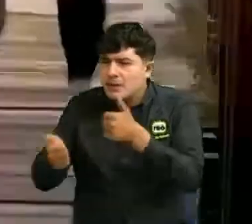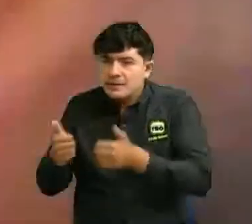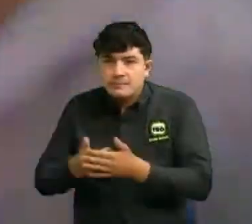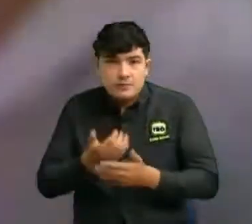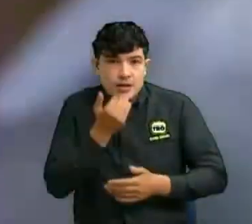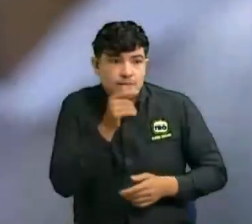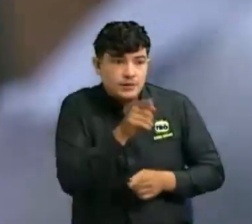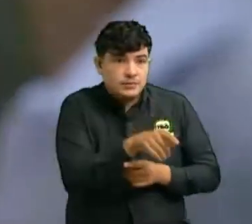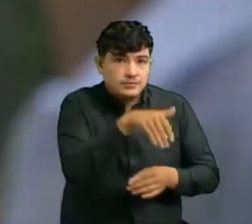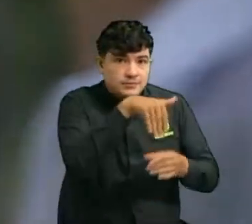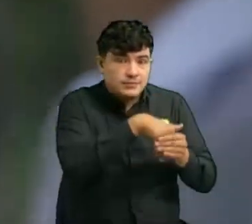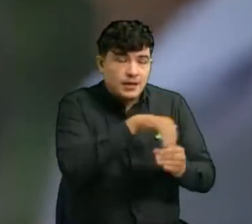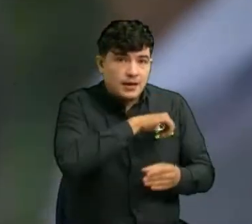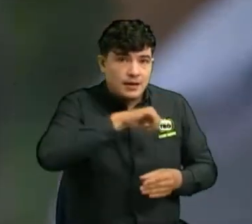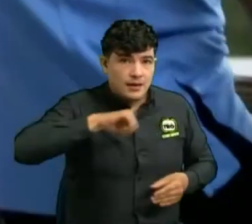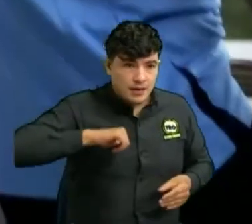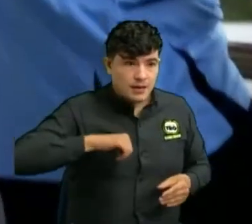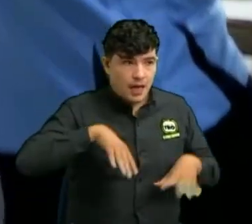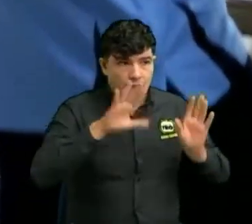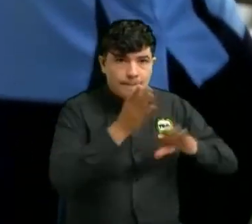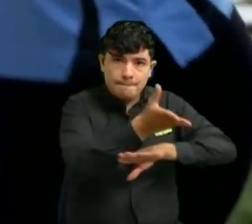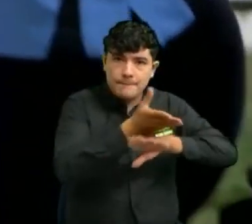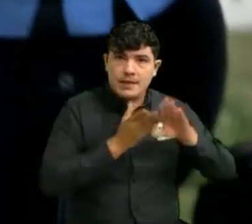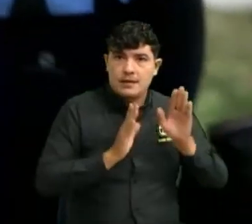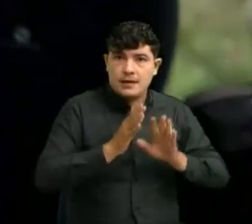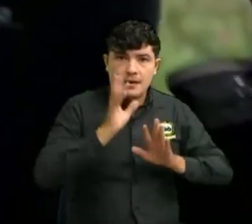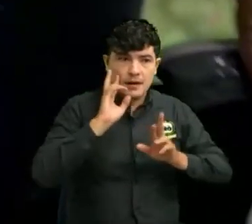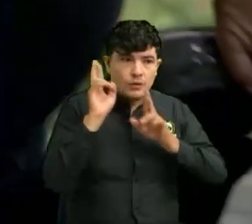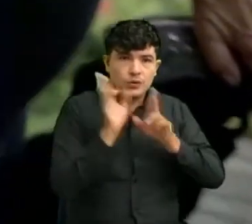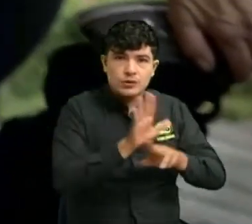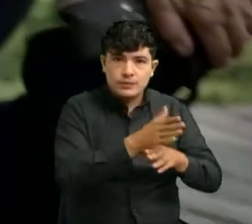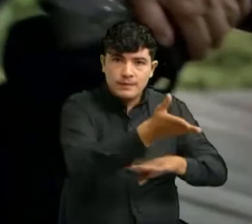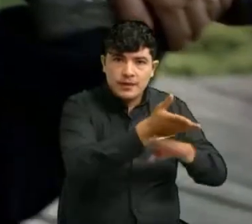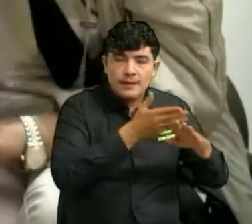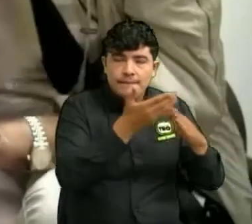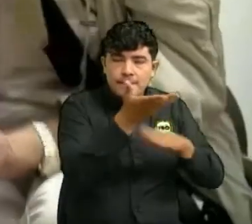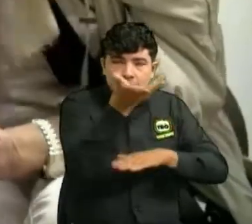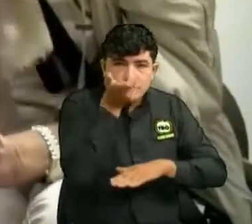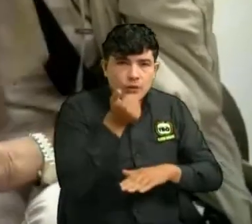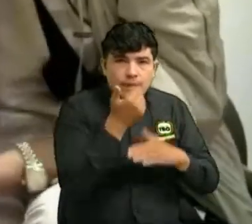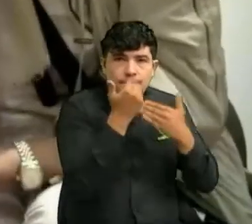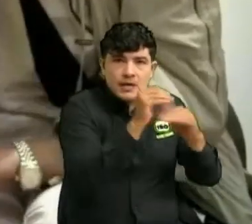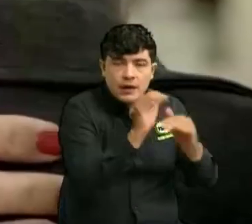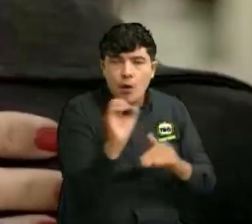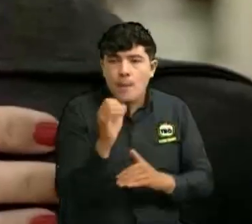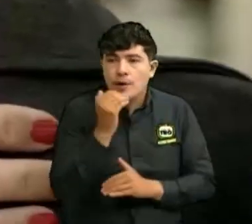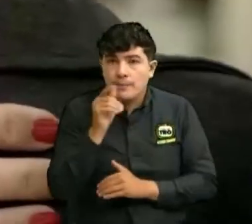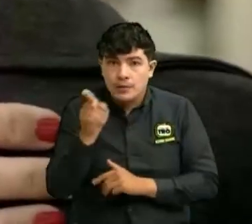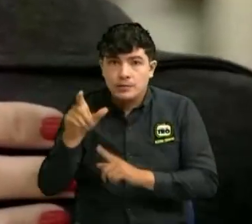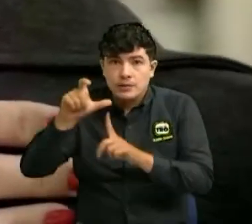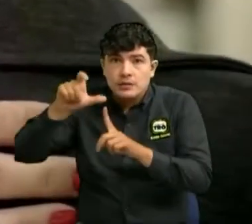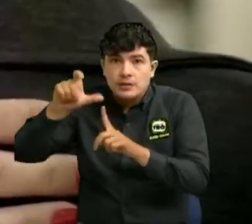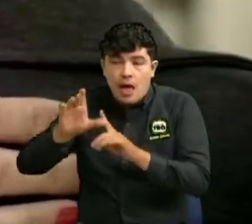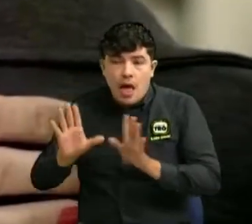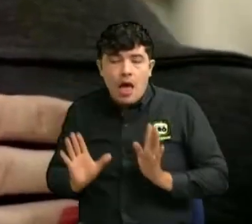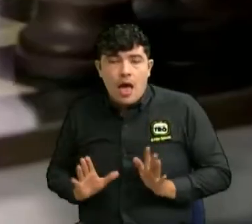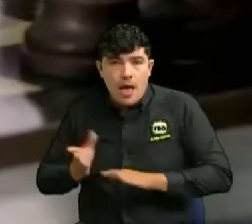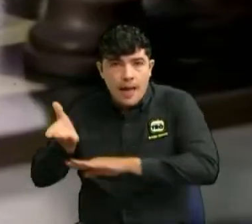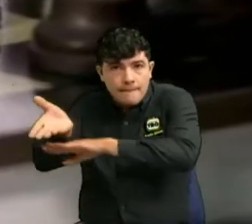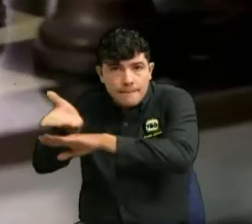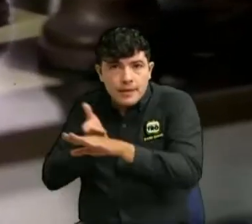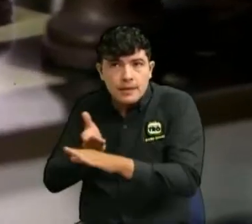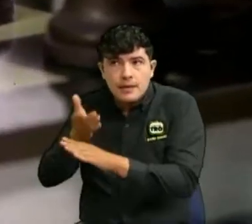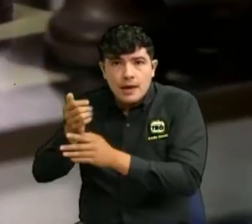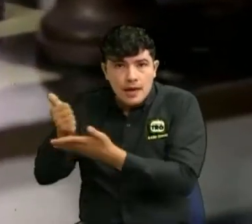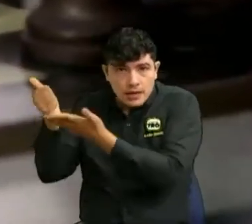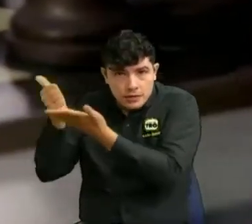está en el régimen de ahorro individual con solidaridad, que reclame la garantía de pensión mínima. Si está en Colpensiones, que solicite subsidio